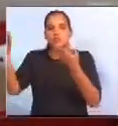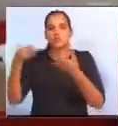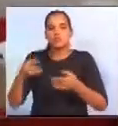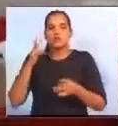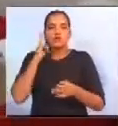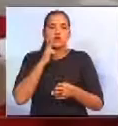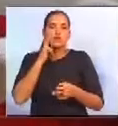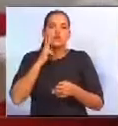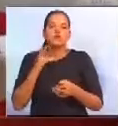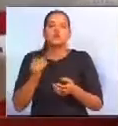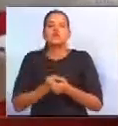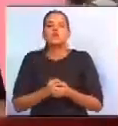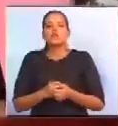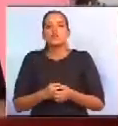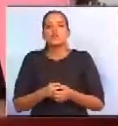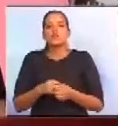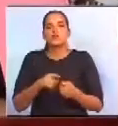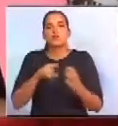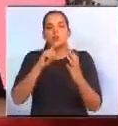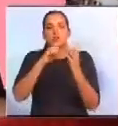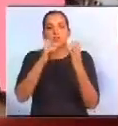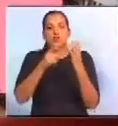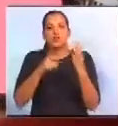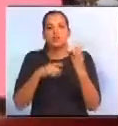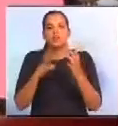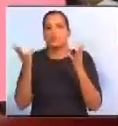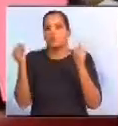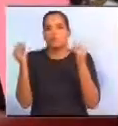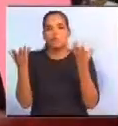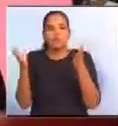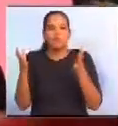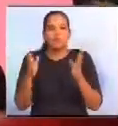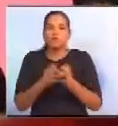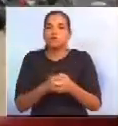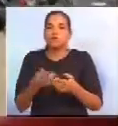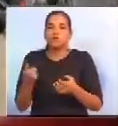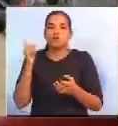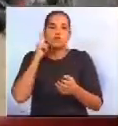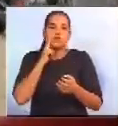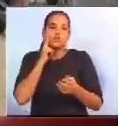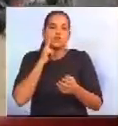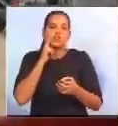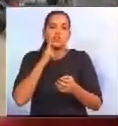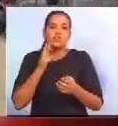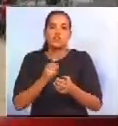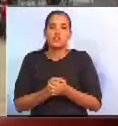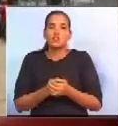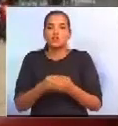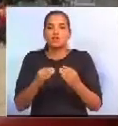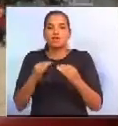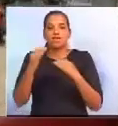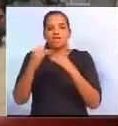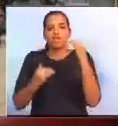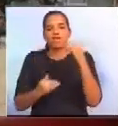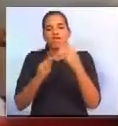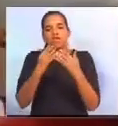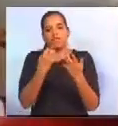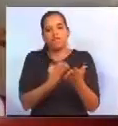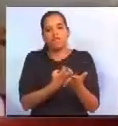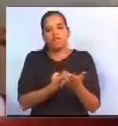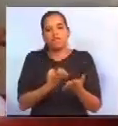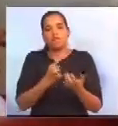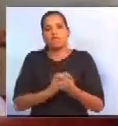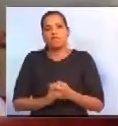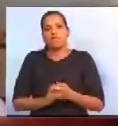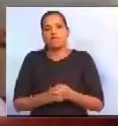sus locales, ya que el último feriado no hubo mayor actividad turística, lo que les generó pérdidas económicas. Porque